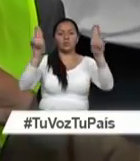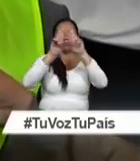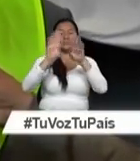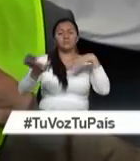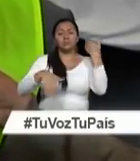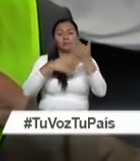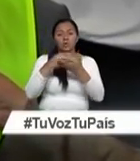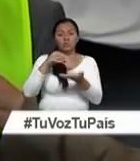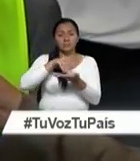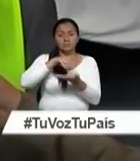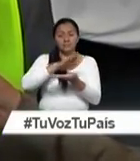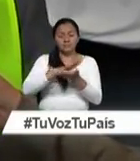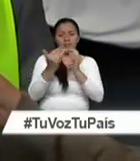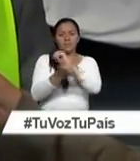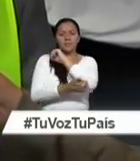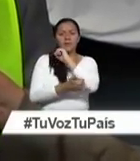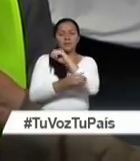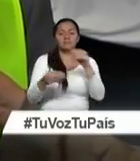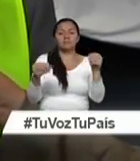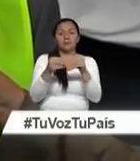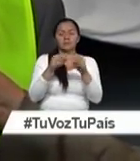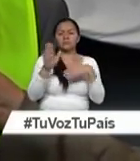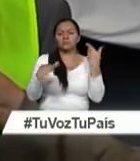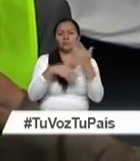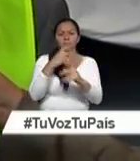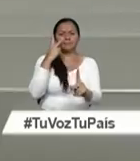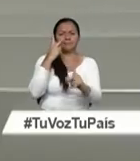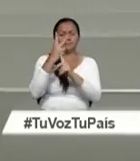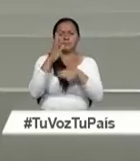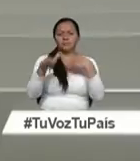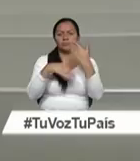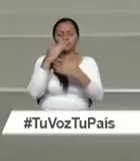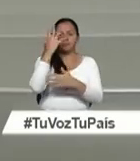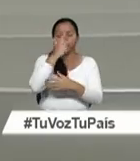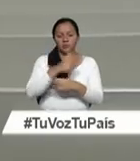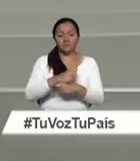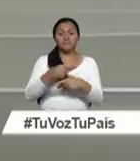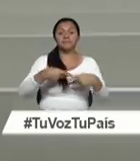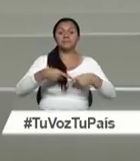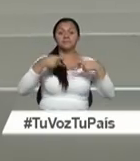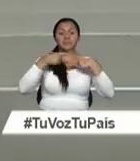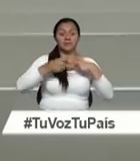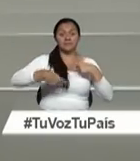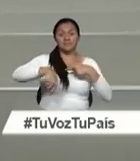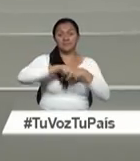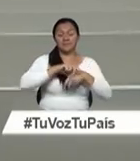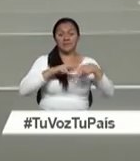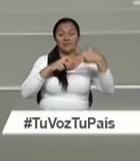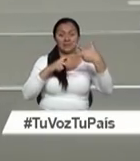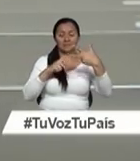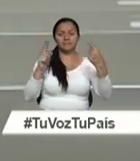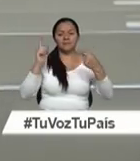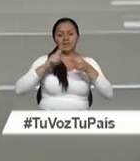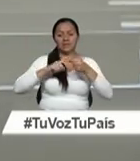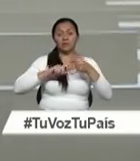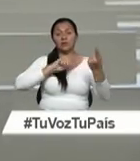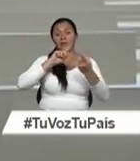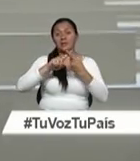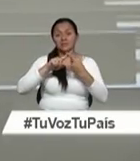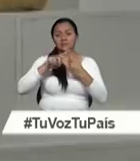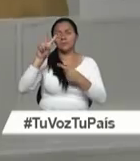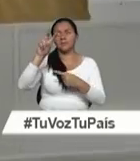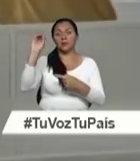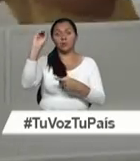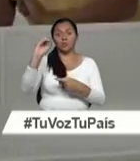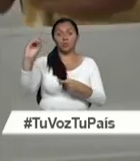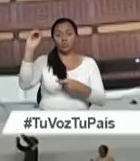los curules para cada uno de los países. Está muy bien, está quedando muy lindo. Durante Hábitat 3, en Quito del 17 al 20 de octubre,